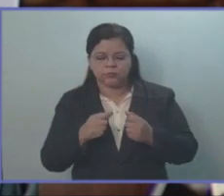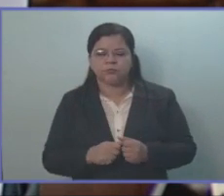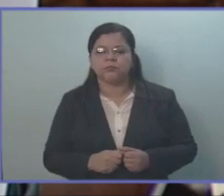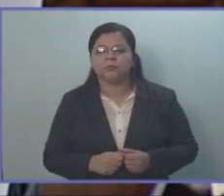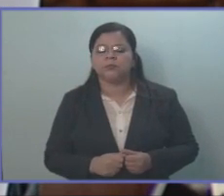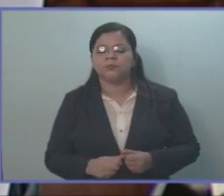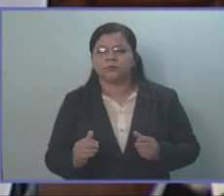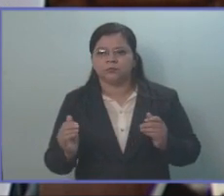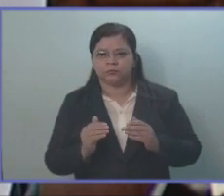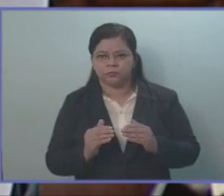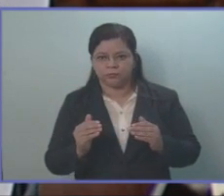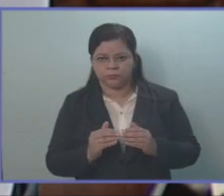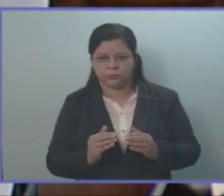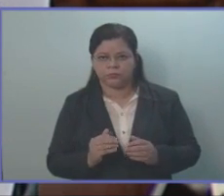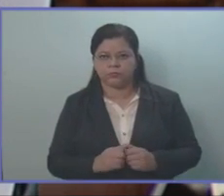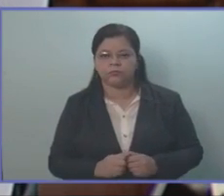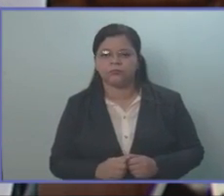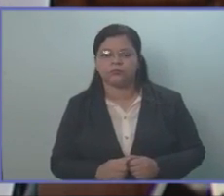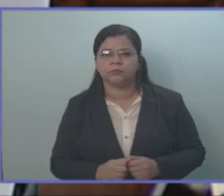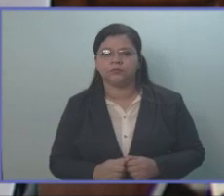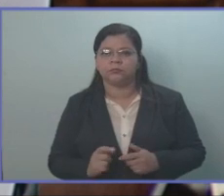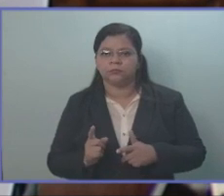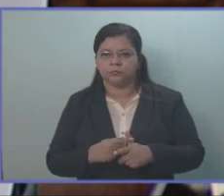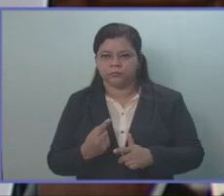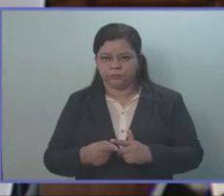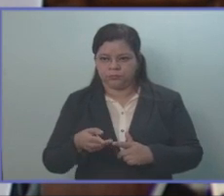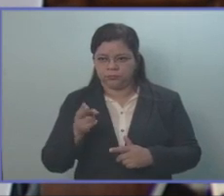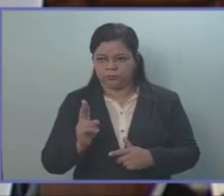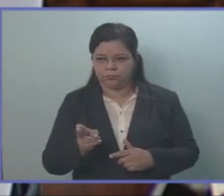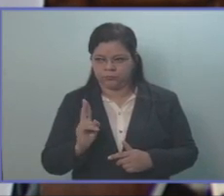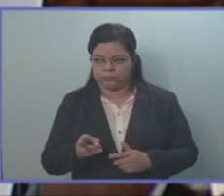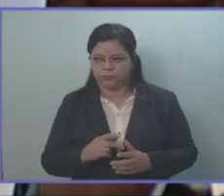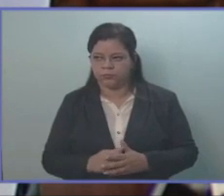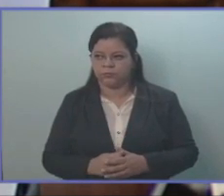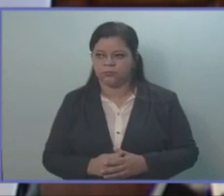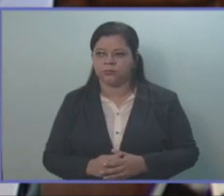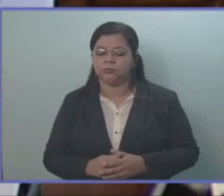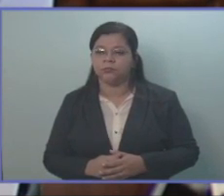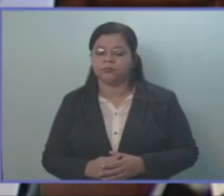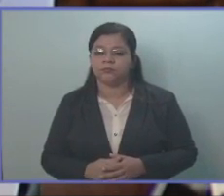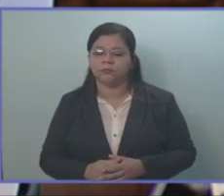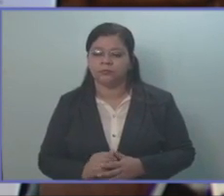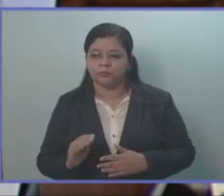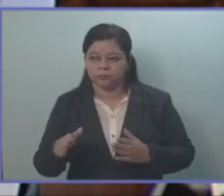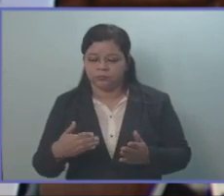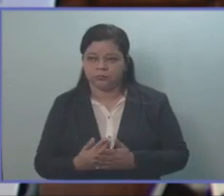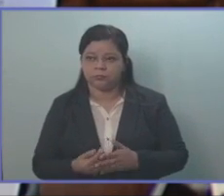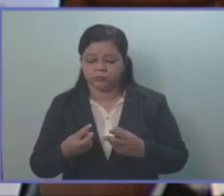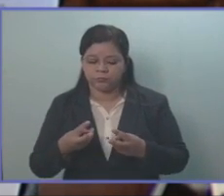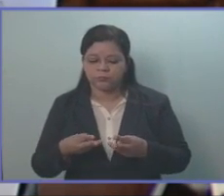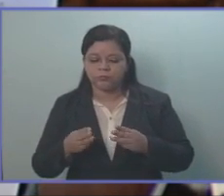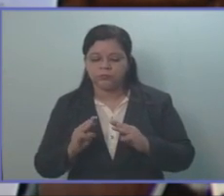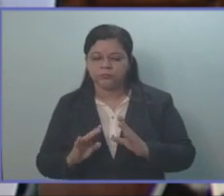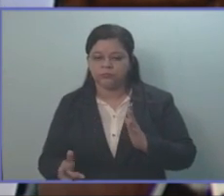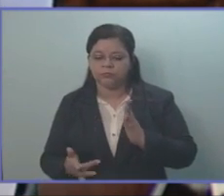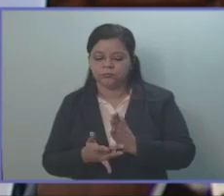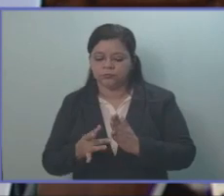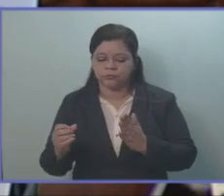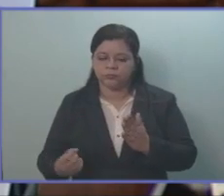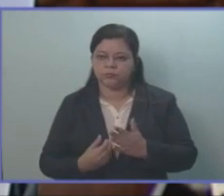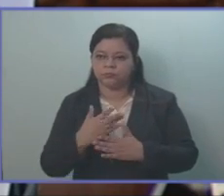y ubicar el origen de la misma mediante los mecanismos tecnológicos